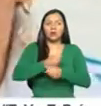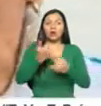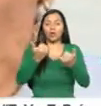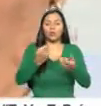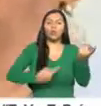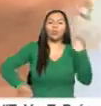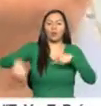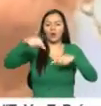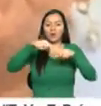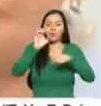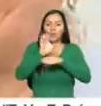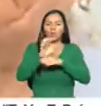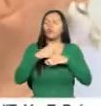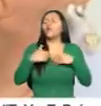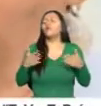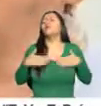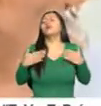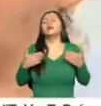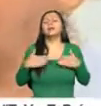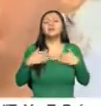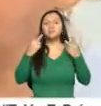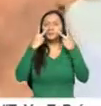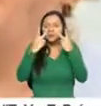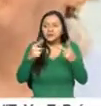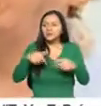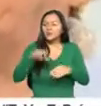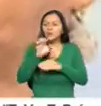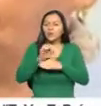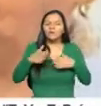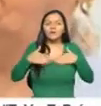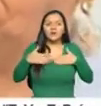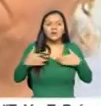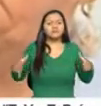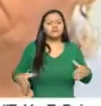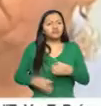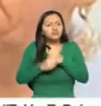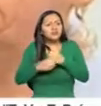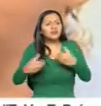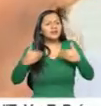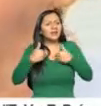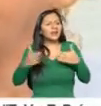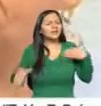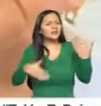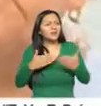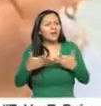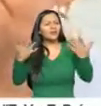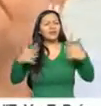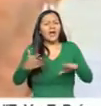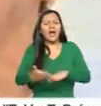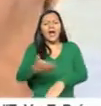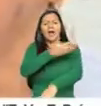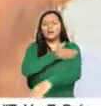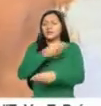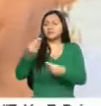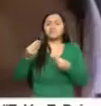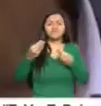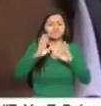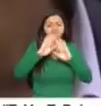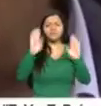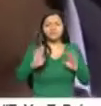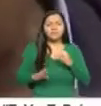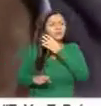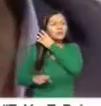aquí, estoy muy bien, contentísima porque tenemos todo esto que no hemos tenido nunca.